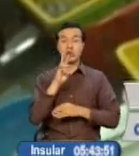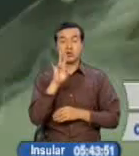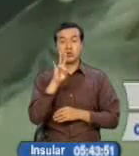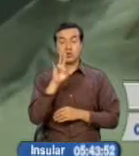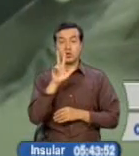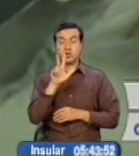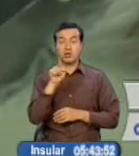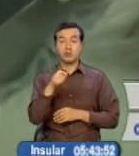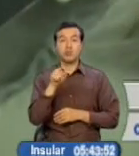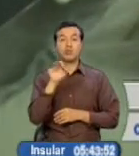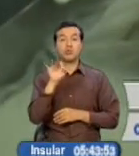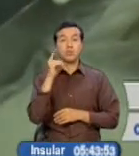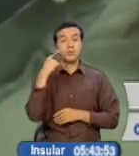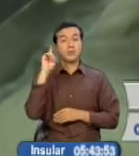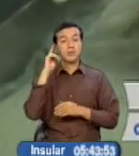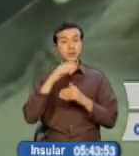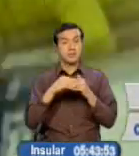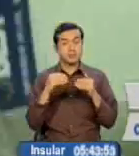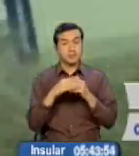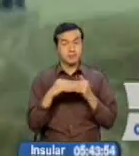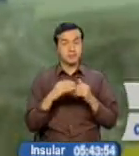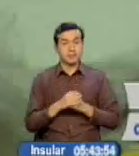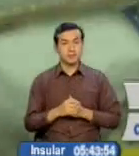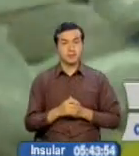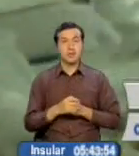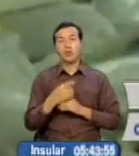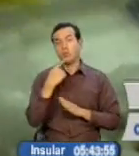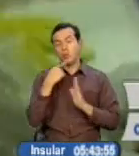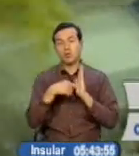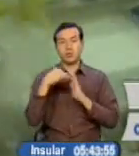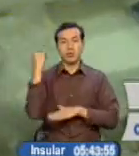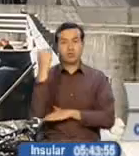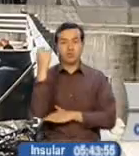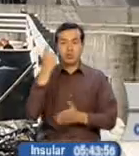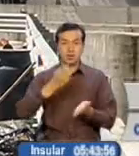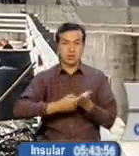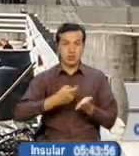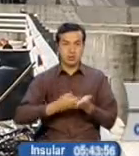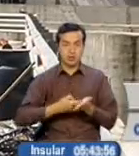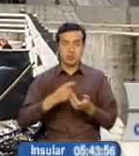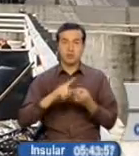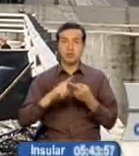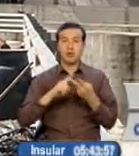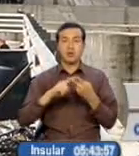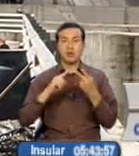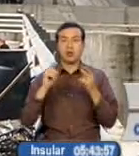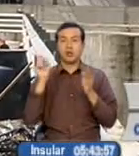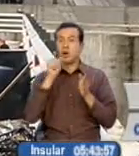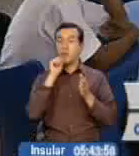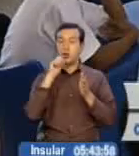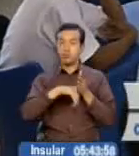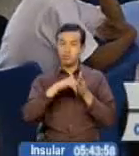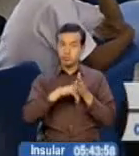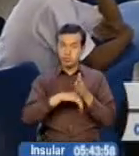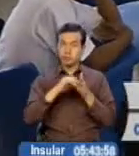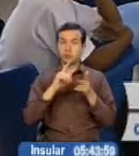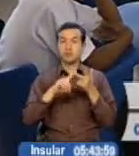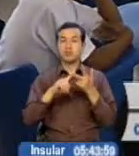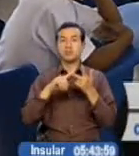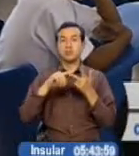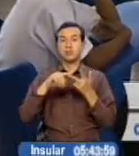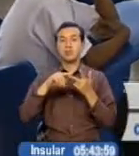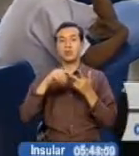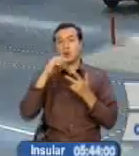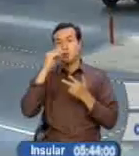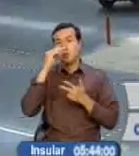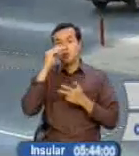673.9 millones de dólares. Es así que sectores de la industria del camarón, el suministro de electricidad y agua, enseñanza y servicios